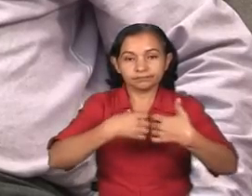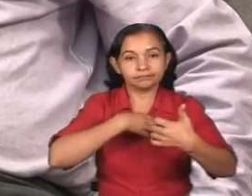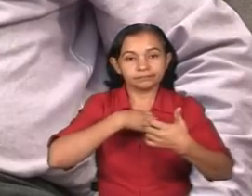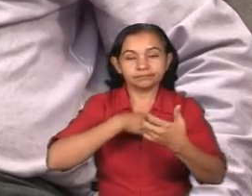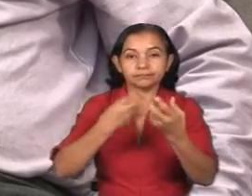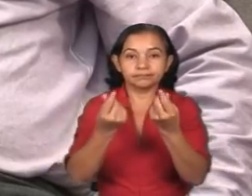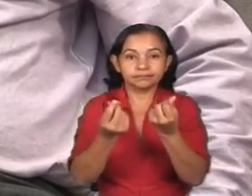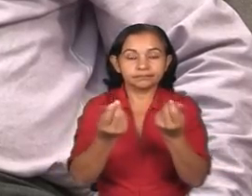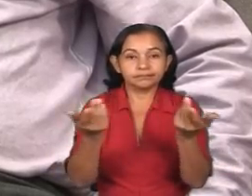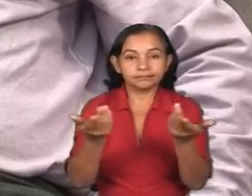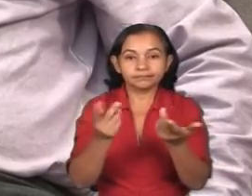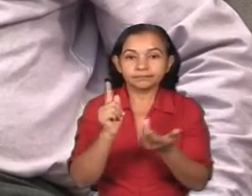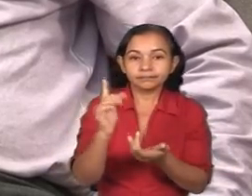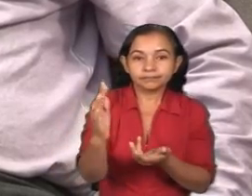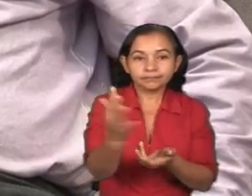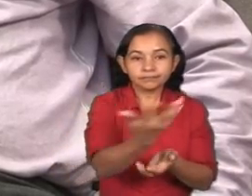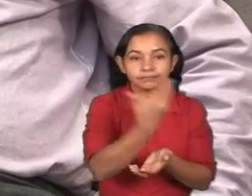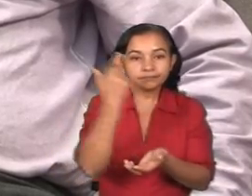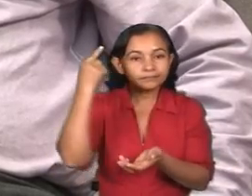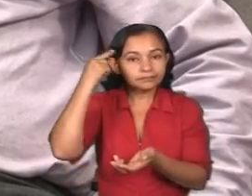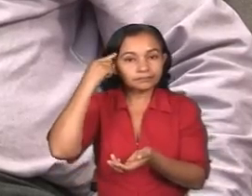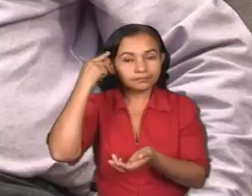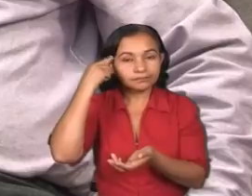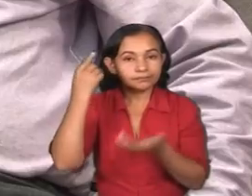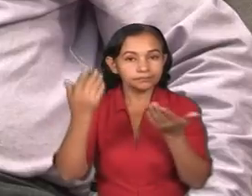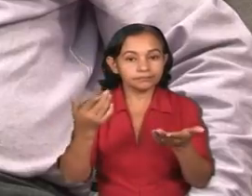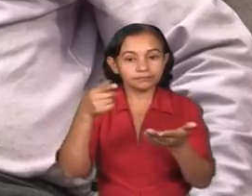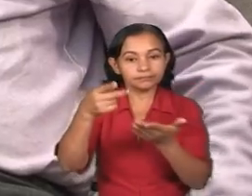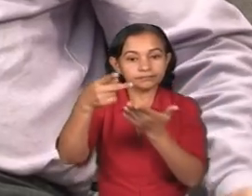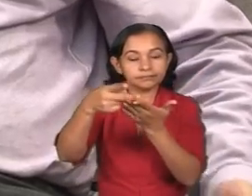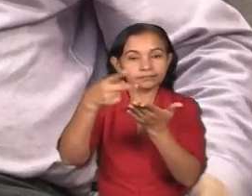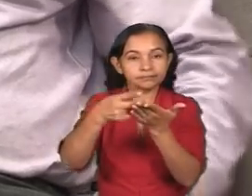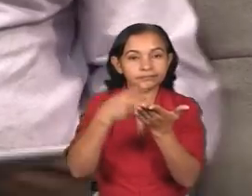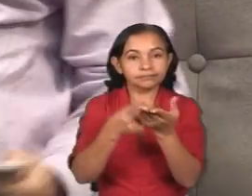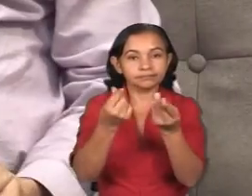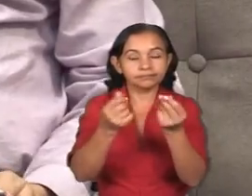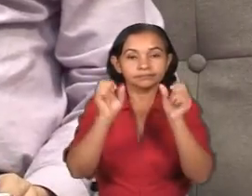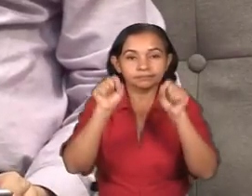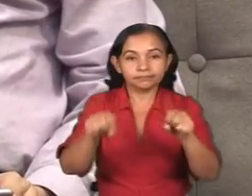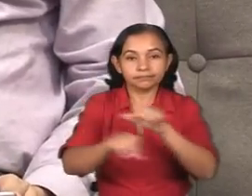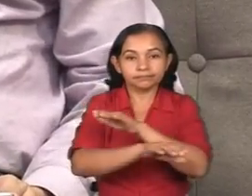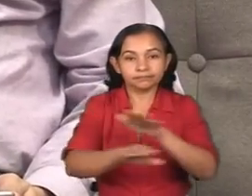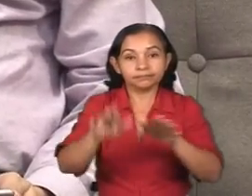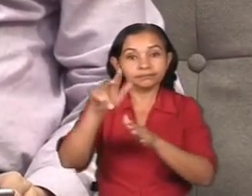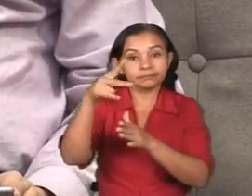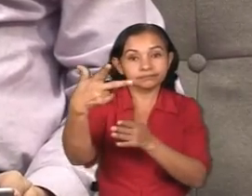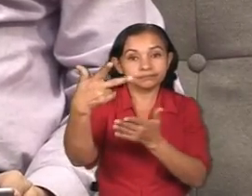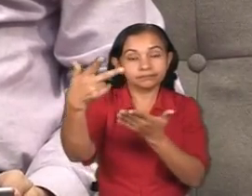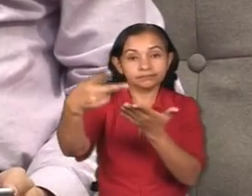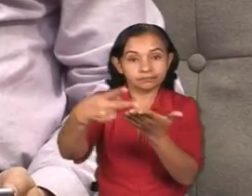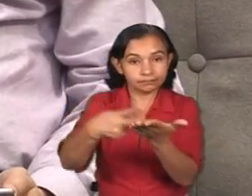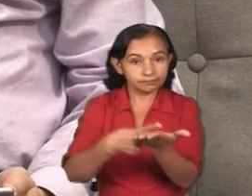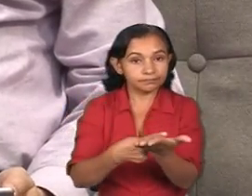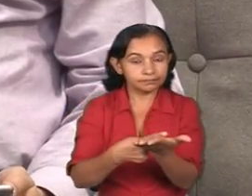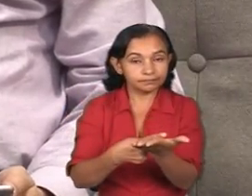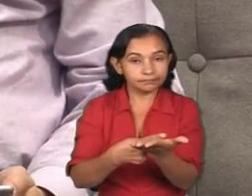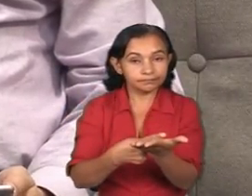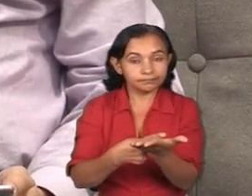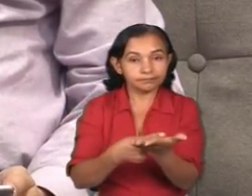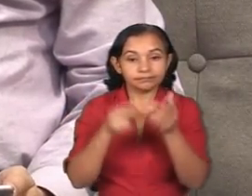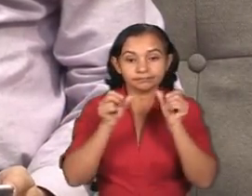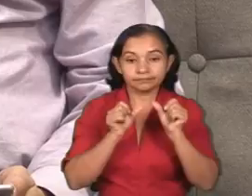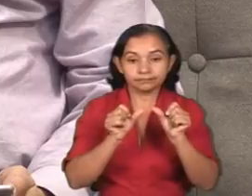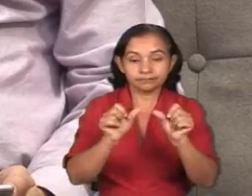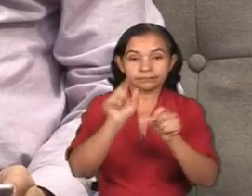entonces, nosotros pensamos que con este presupuesto nos va a permitir finalizar 8 proyectos, ¿verdad? Okay. Y